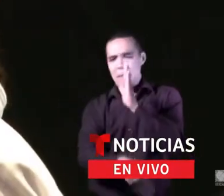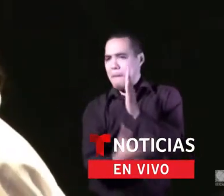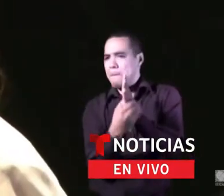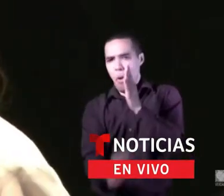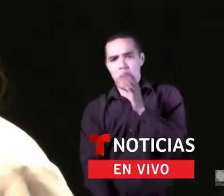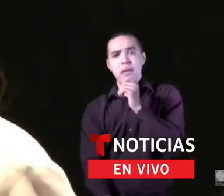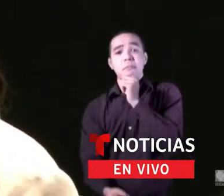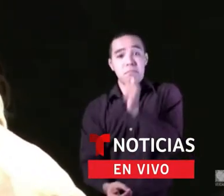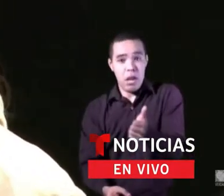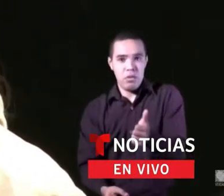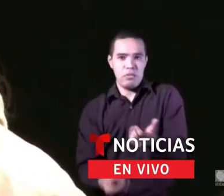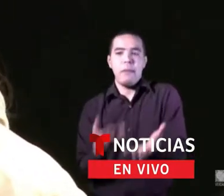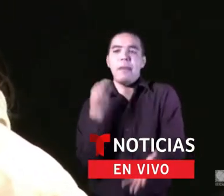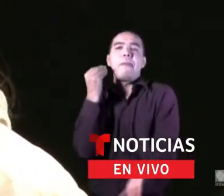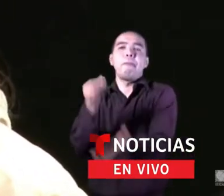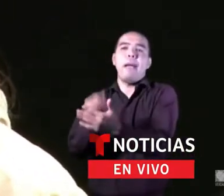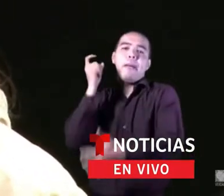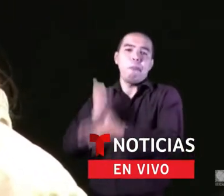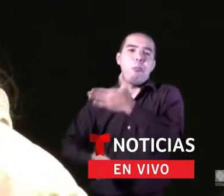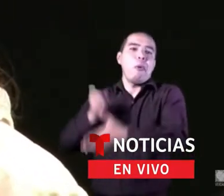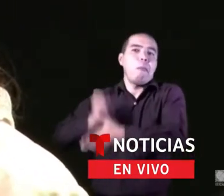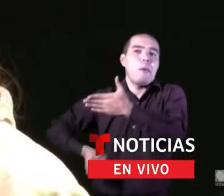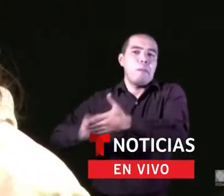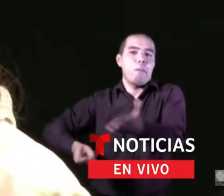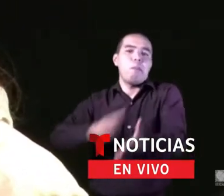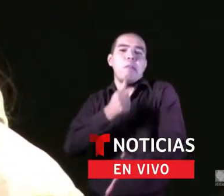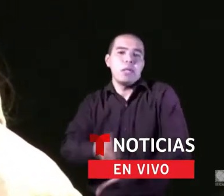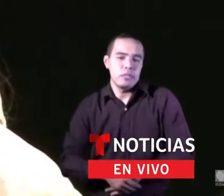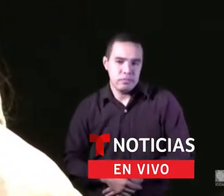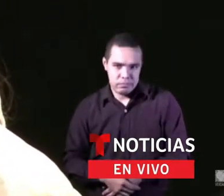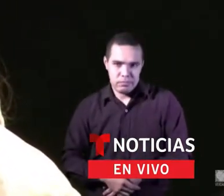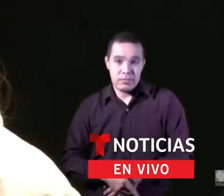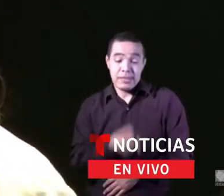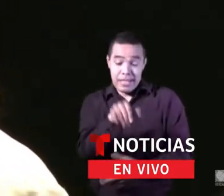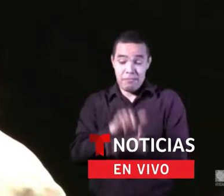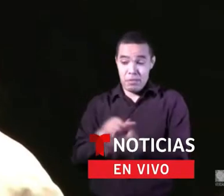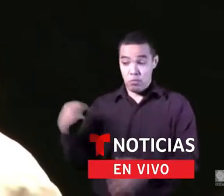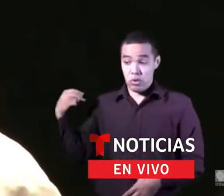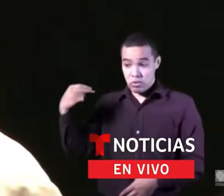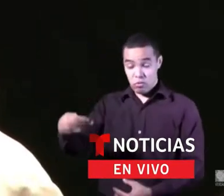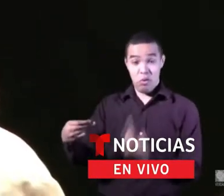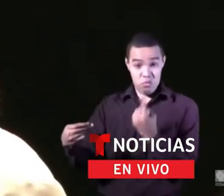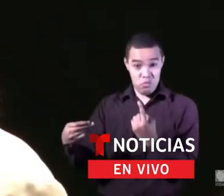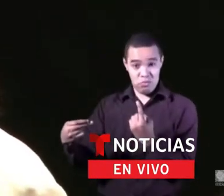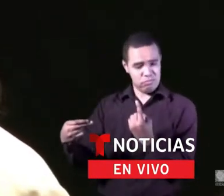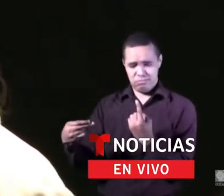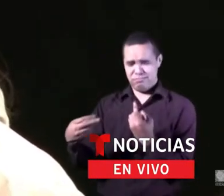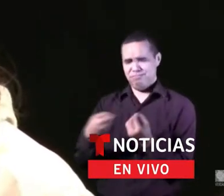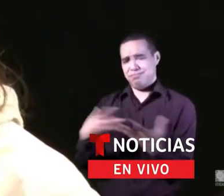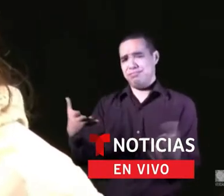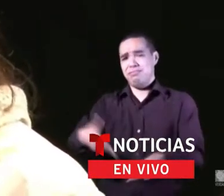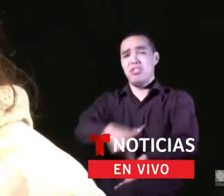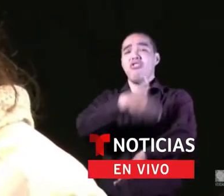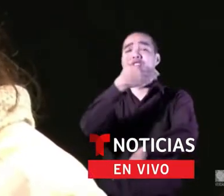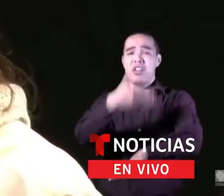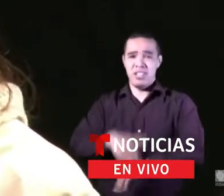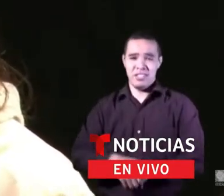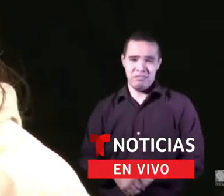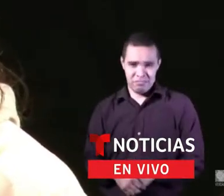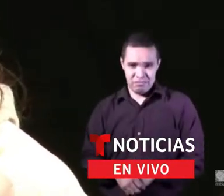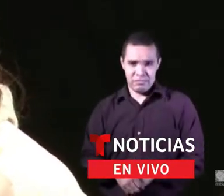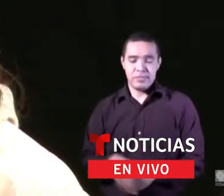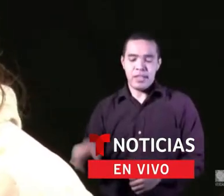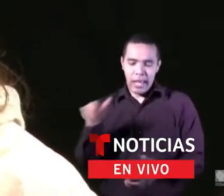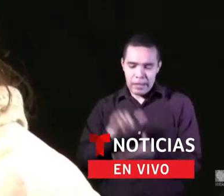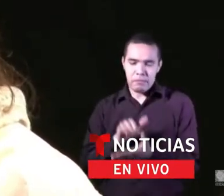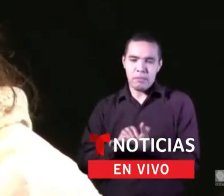tenían que seguir pagando impuestos esa historia multiplique la por millones esa es